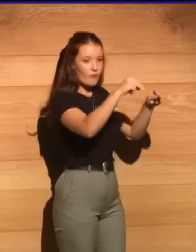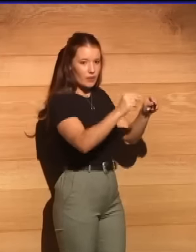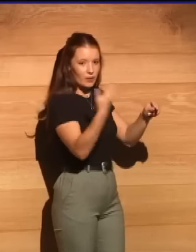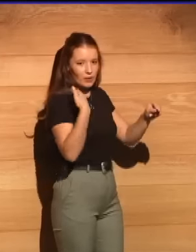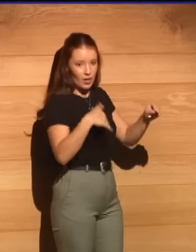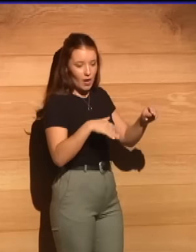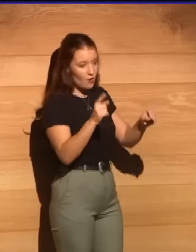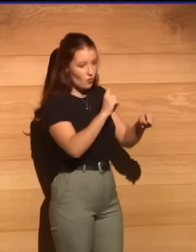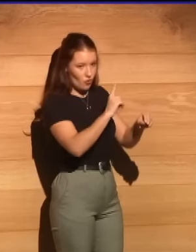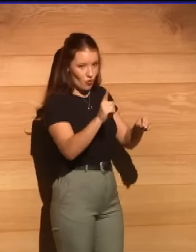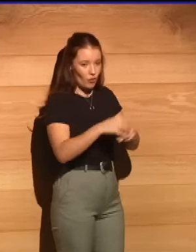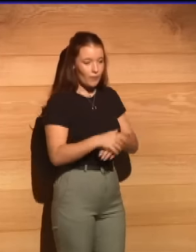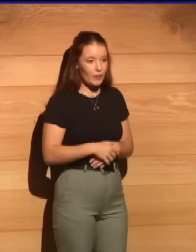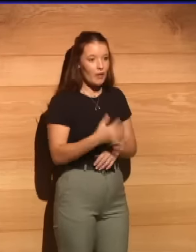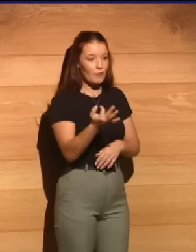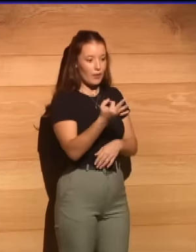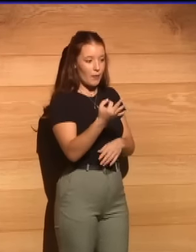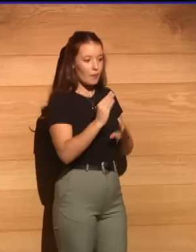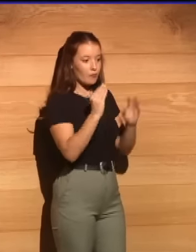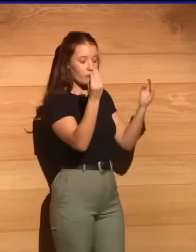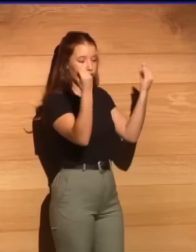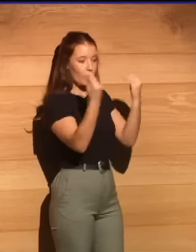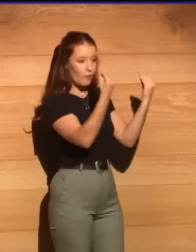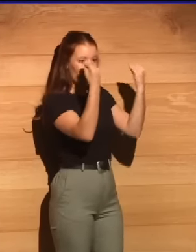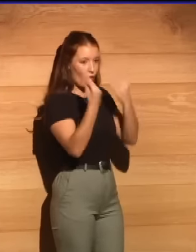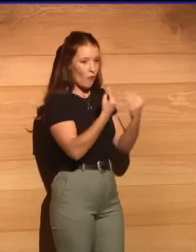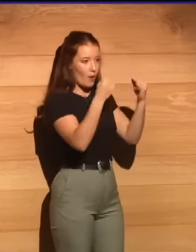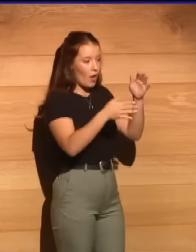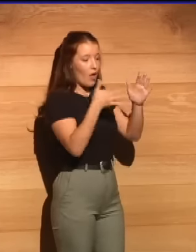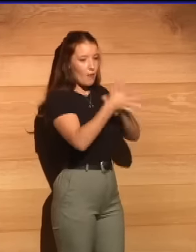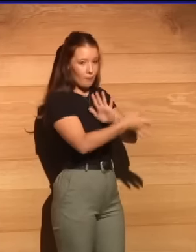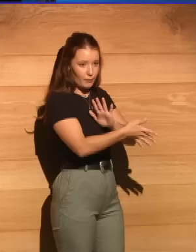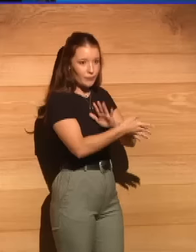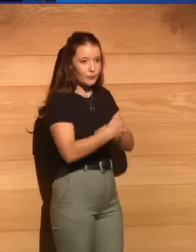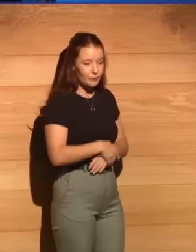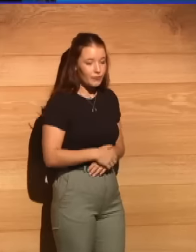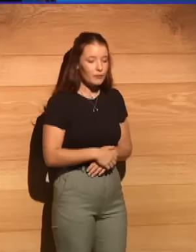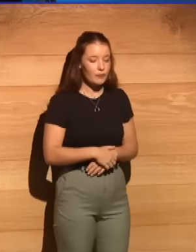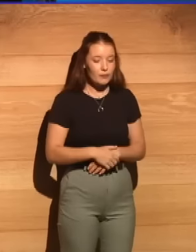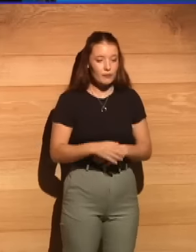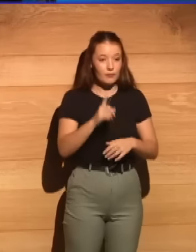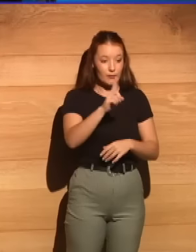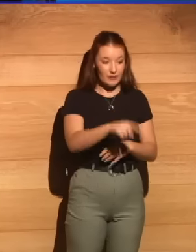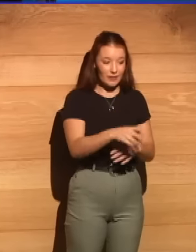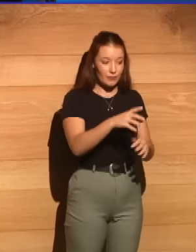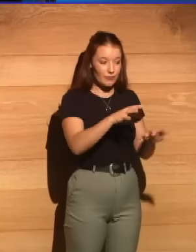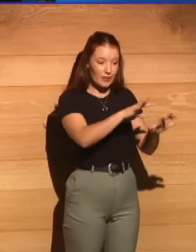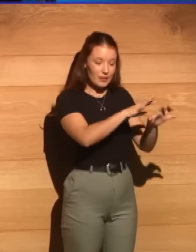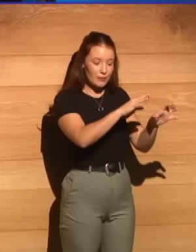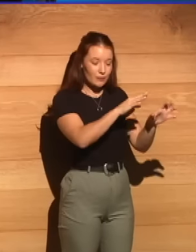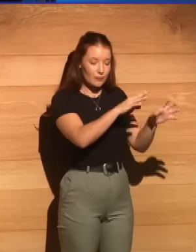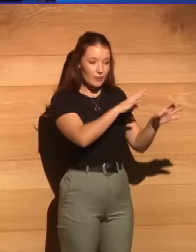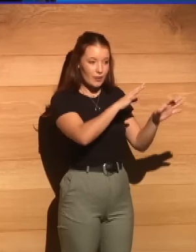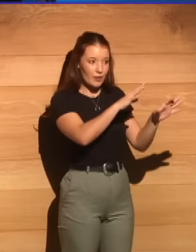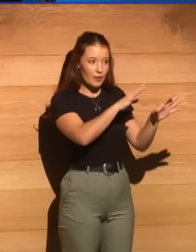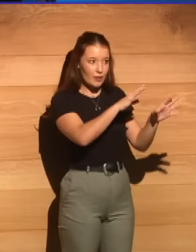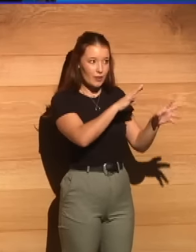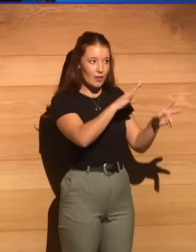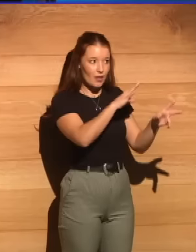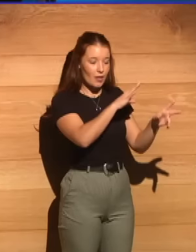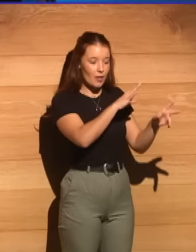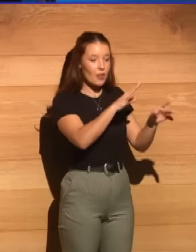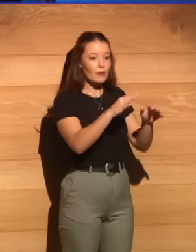la empresa, te has de formar a ti mismo permanentemente. Y eso también tenemos de enseñar a que una parte importante de nuestro activo